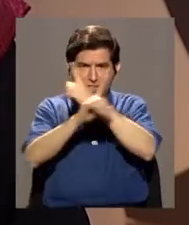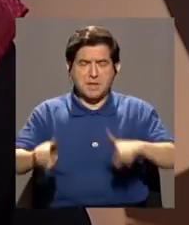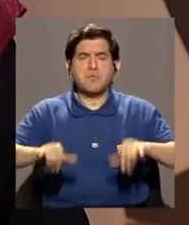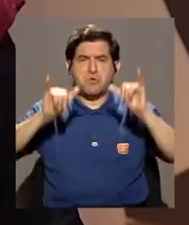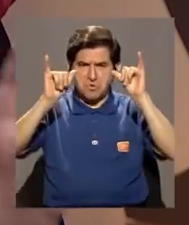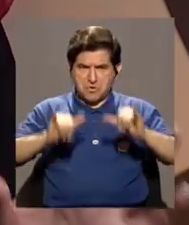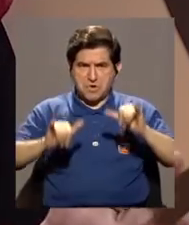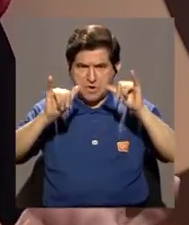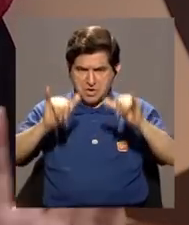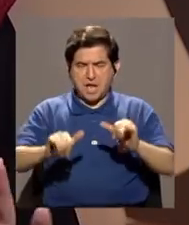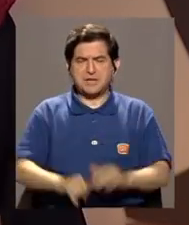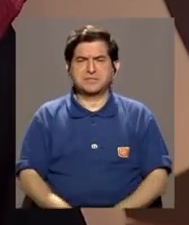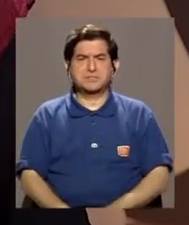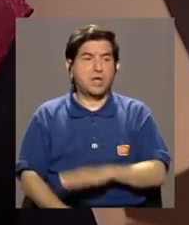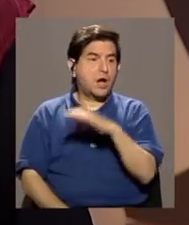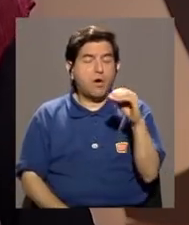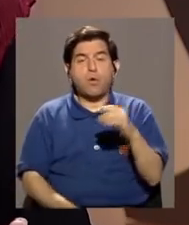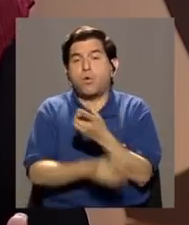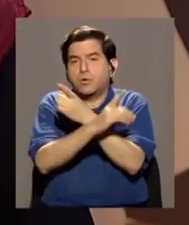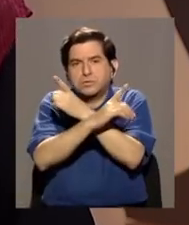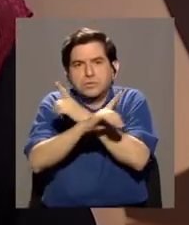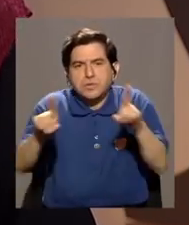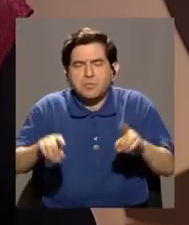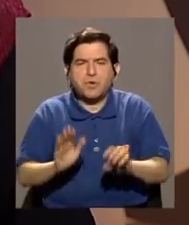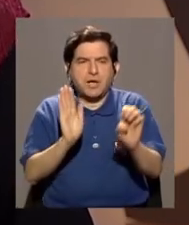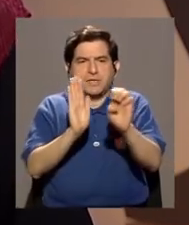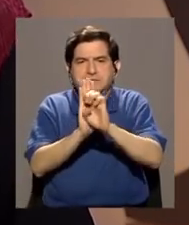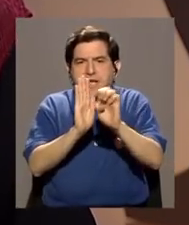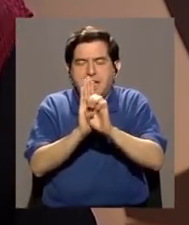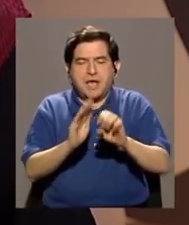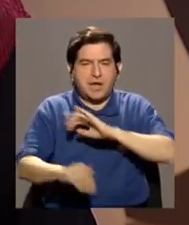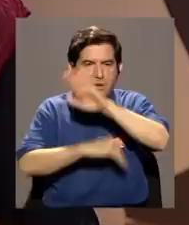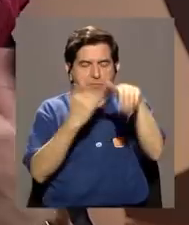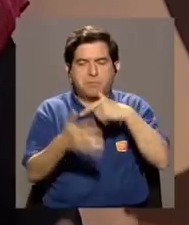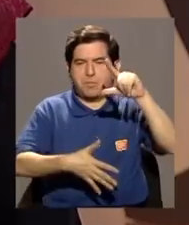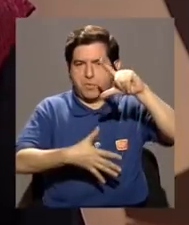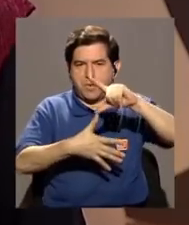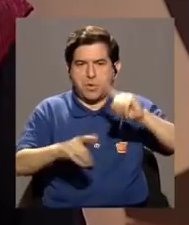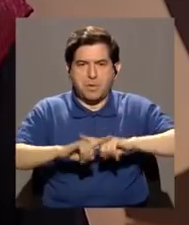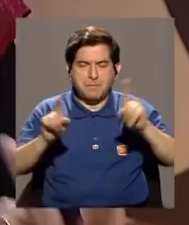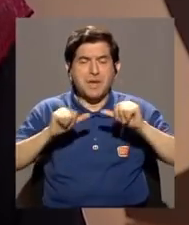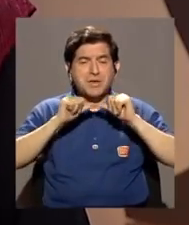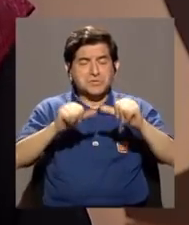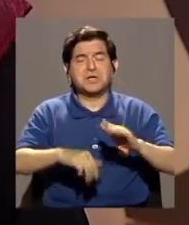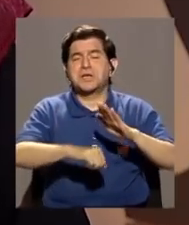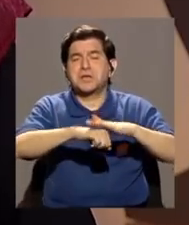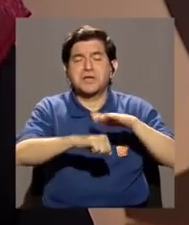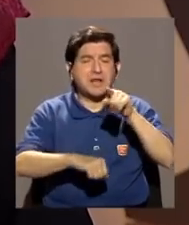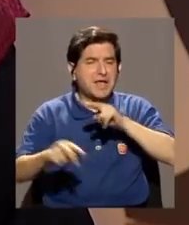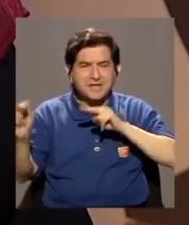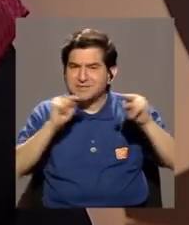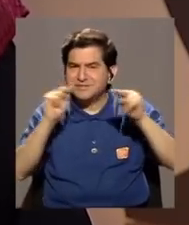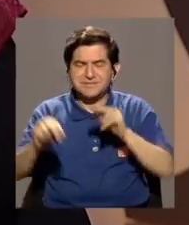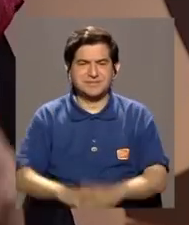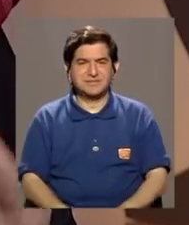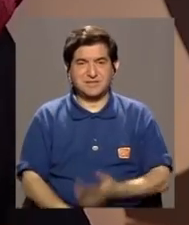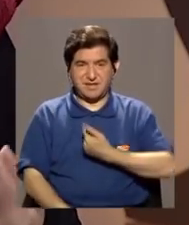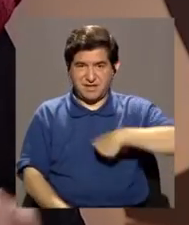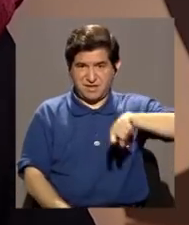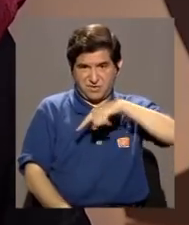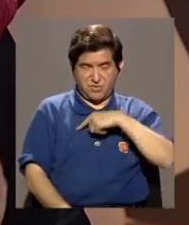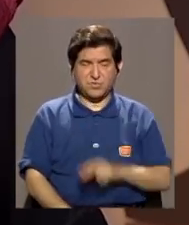desde el estable o que es una de las democracias ejemplares de américa latina y seguimos tolerando este tipo de negociación